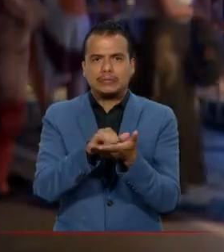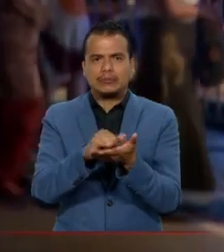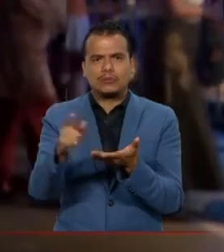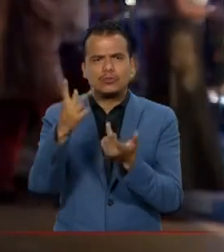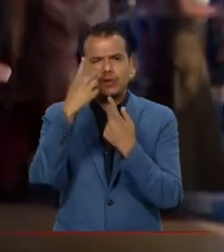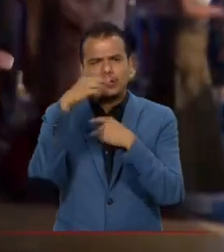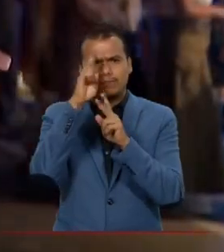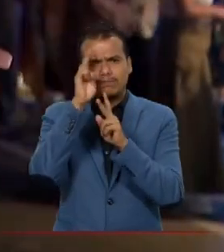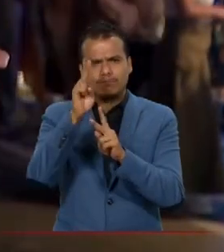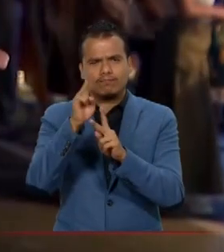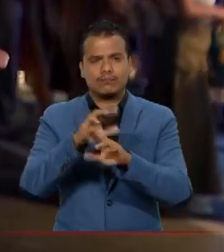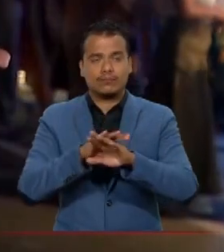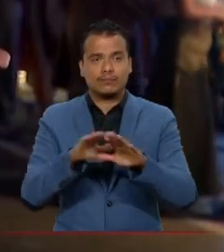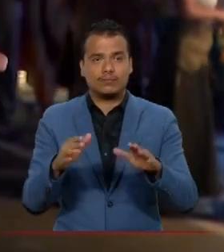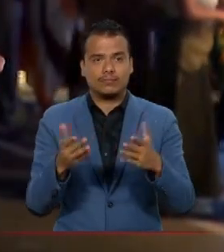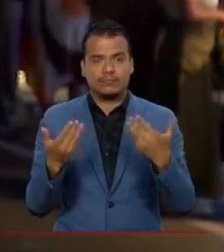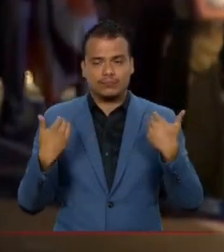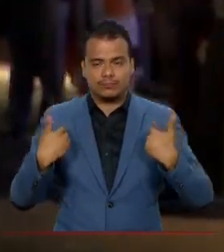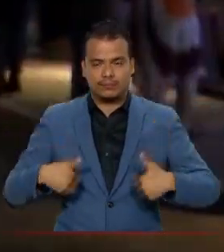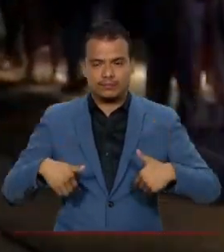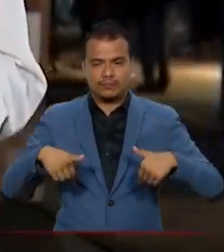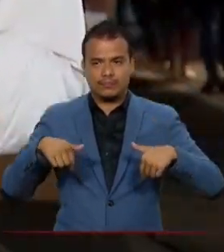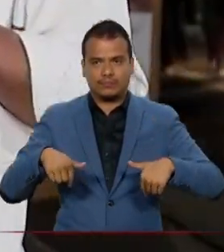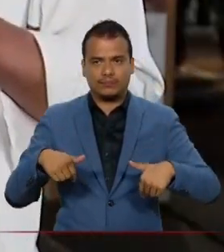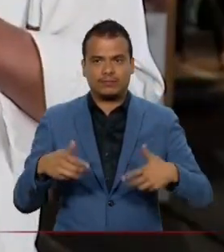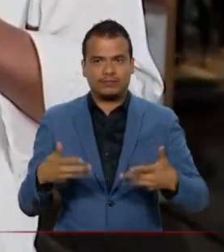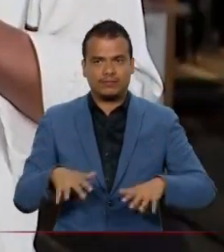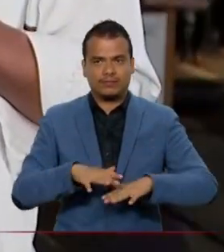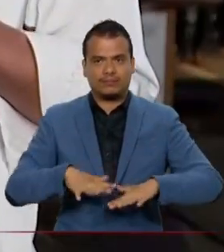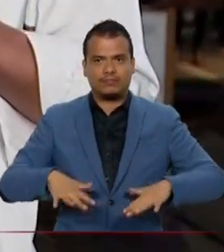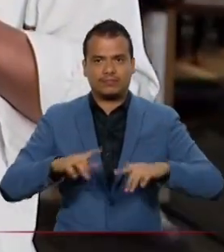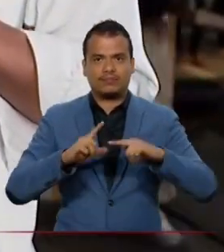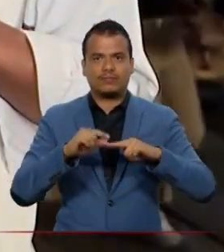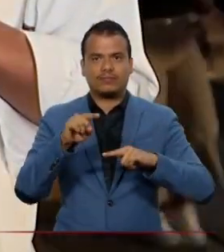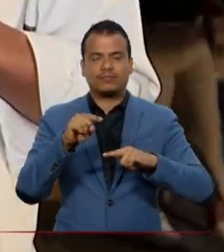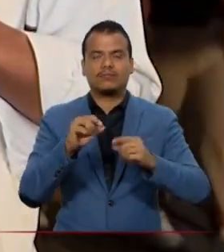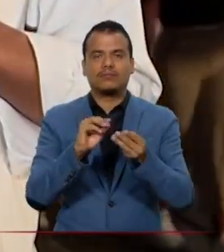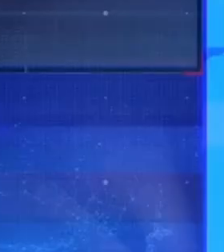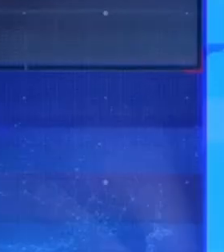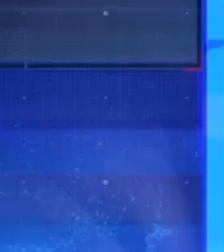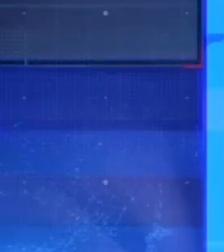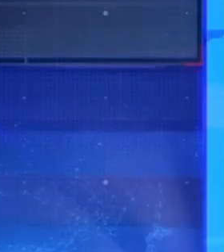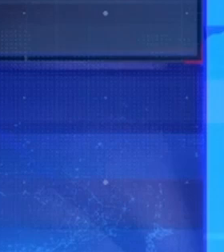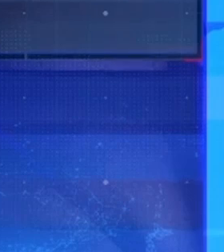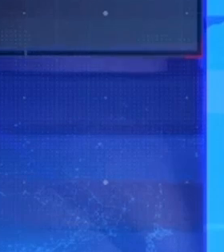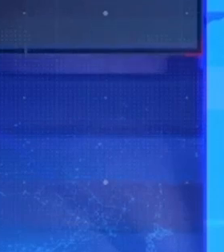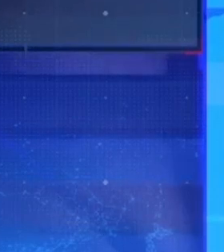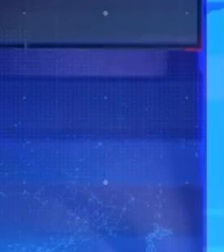Caicedo, que hace parte de la zona verde de la COP16. Soy John Alex Henao, Telepacífico Noticias, la región todos los días.